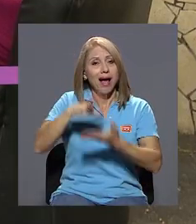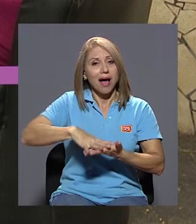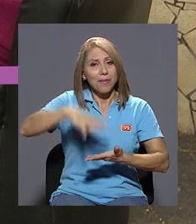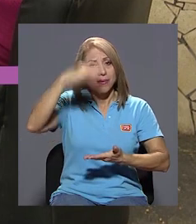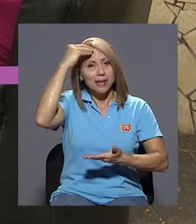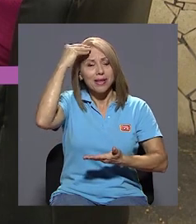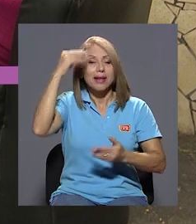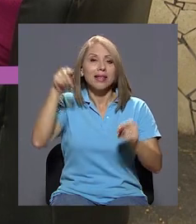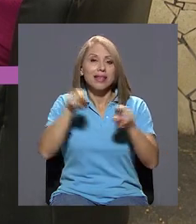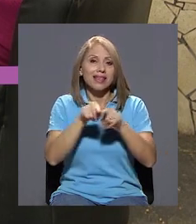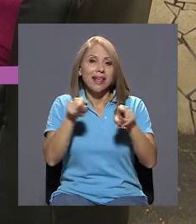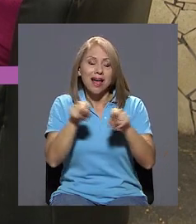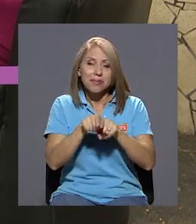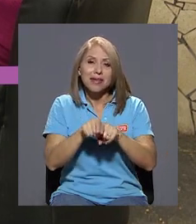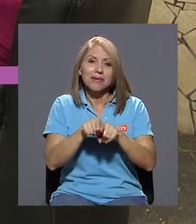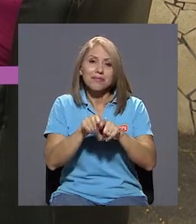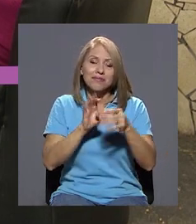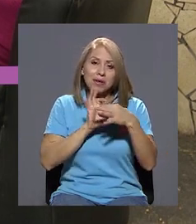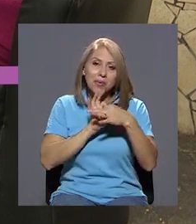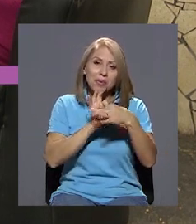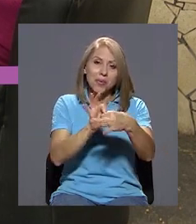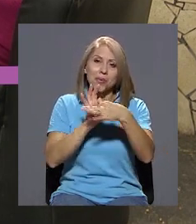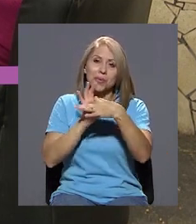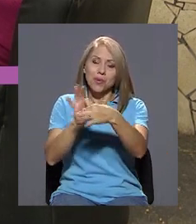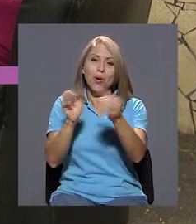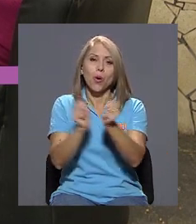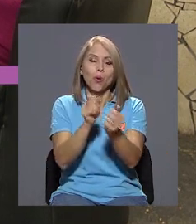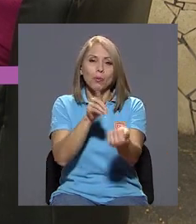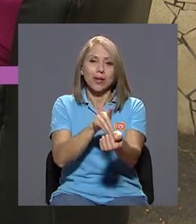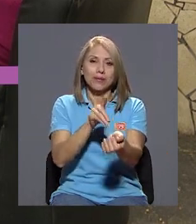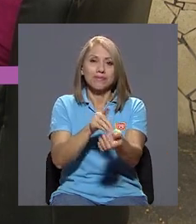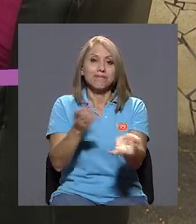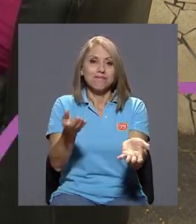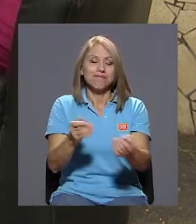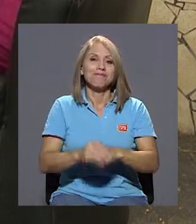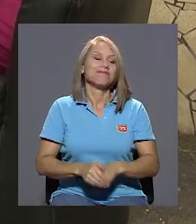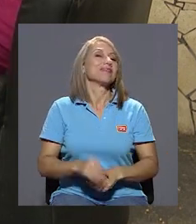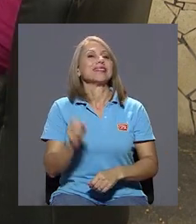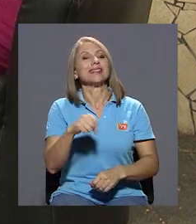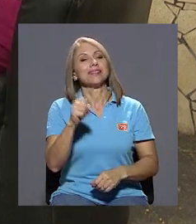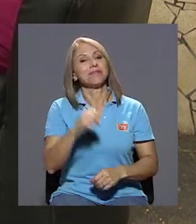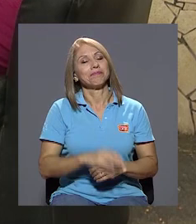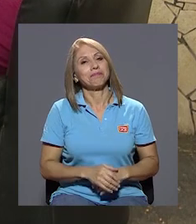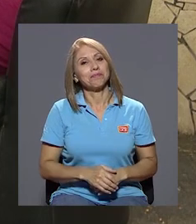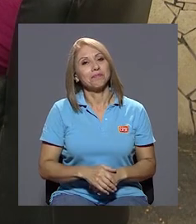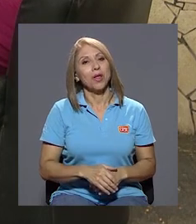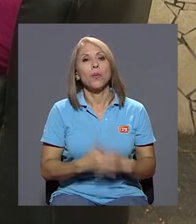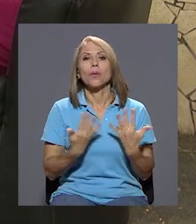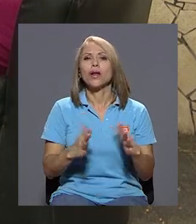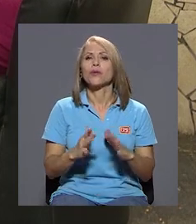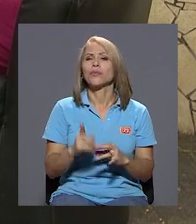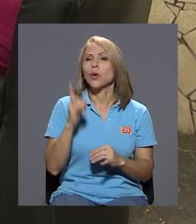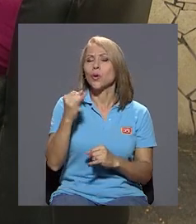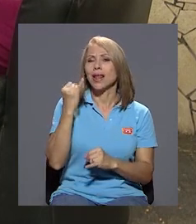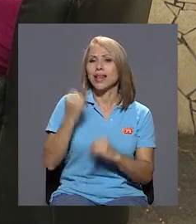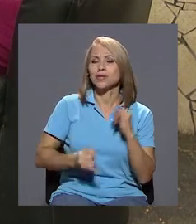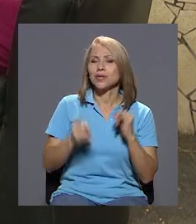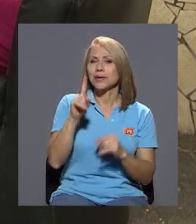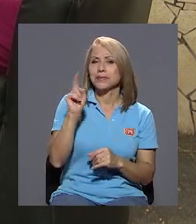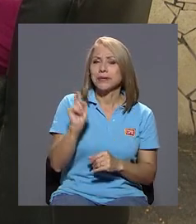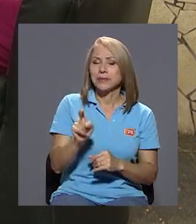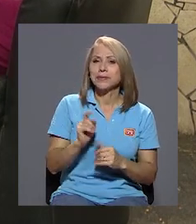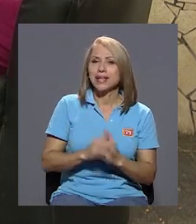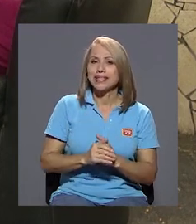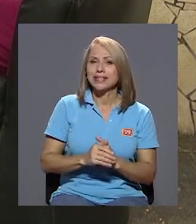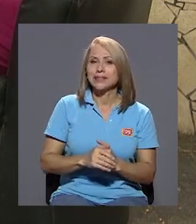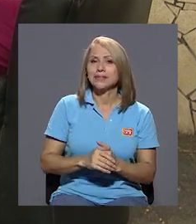conocer o estar, aprender y todo, estar también, tener esa relación con los, con el personal médico, sí, ¿verdad? Y todo. Ok, nada más, bueno, una de las